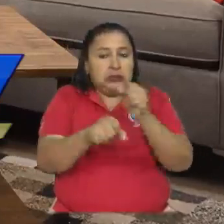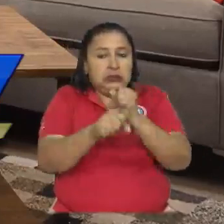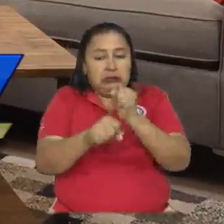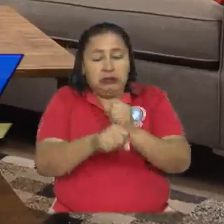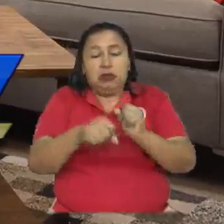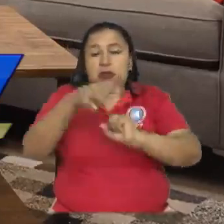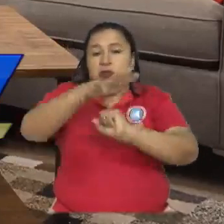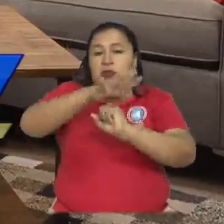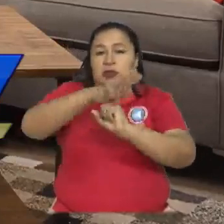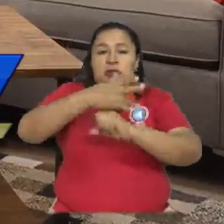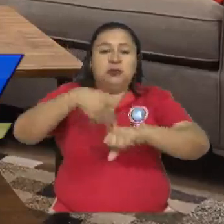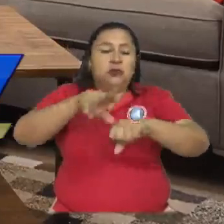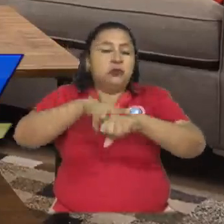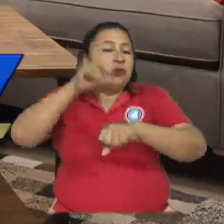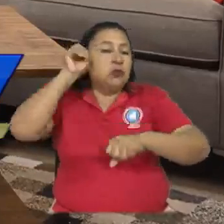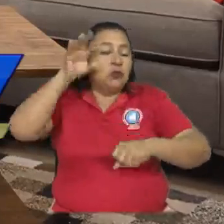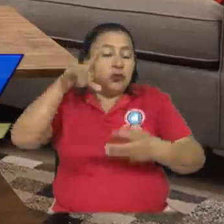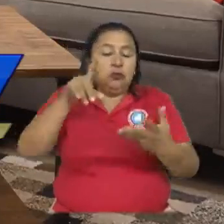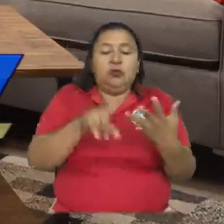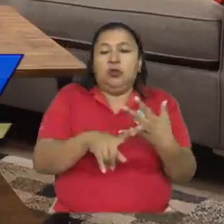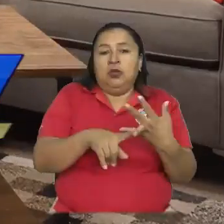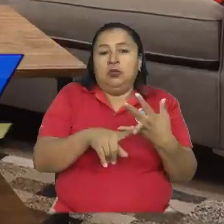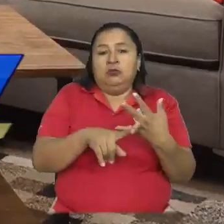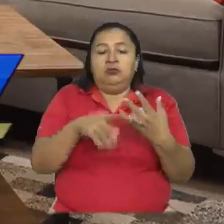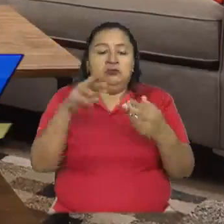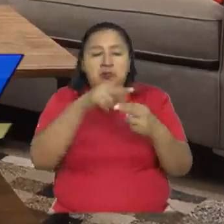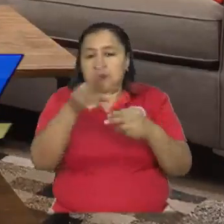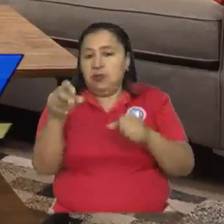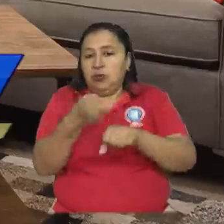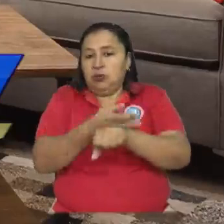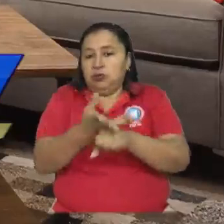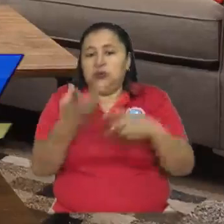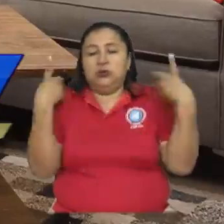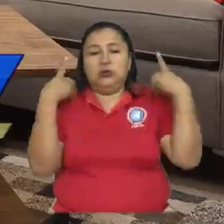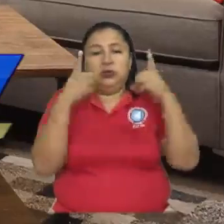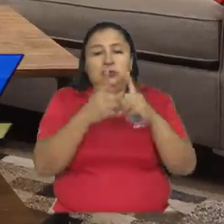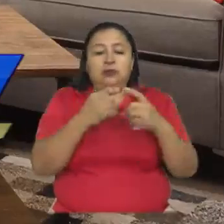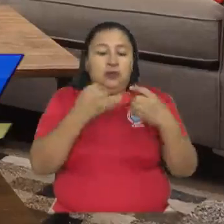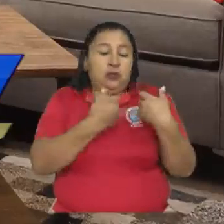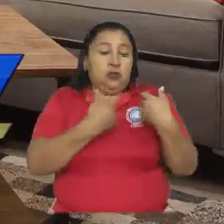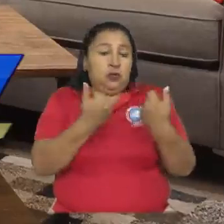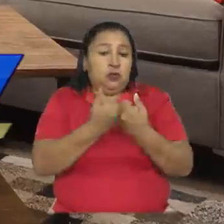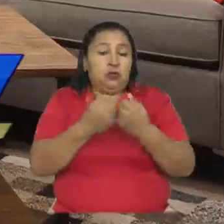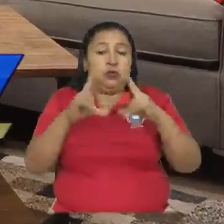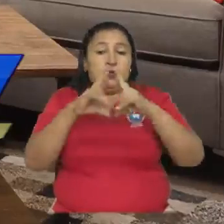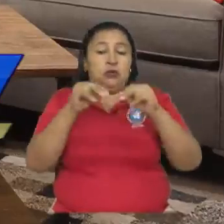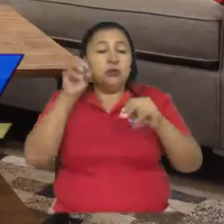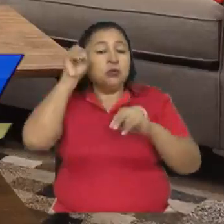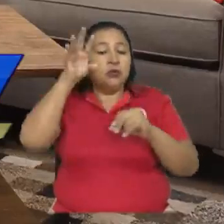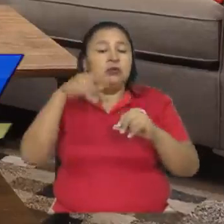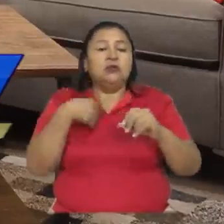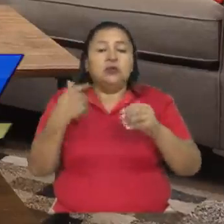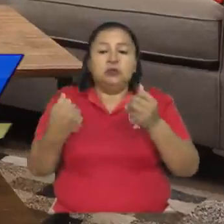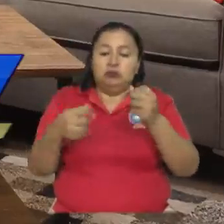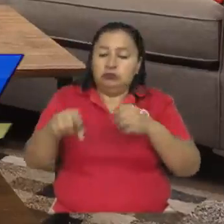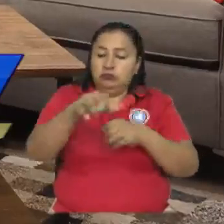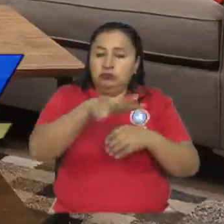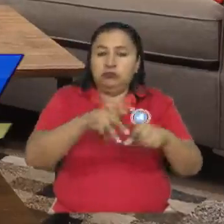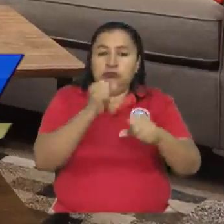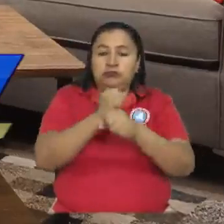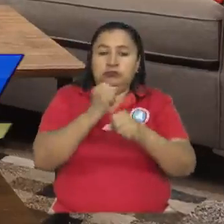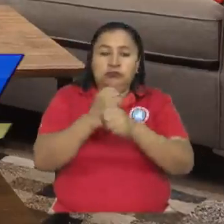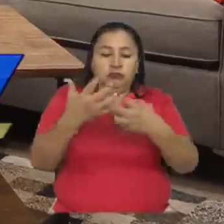Comisión Nacional de Turismo, el mismo Consejo Directivo del Instituto Nicaragüense de Turismo son parte de esos espacios para